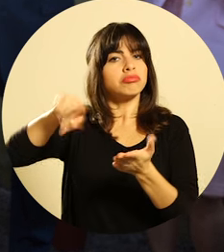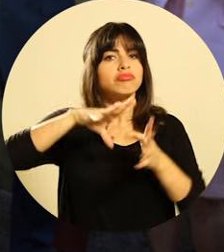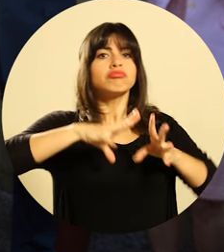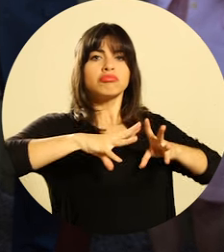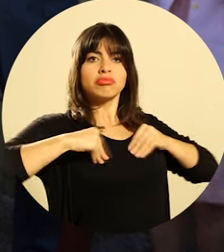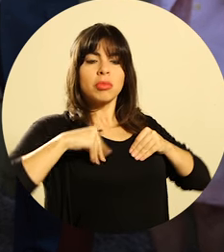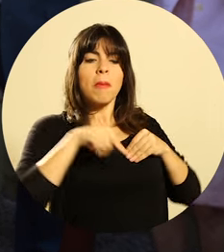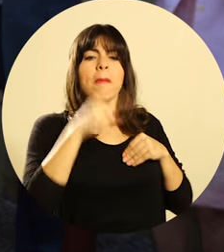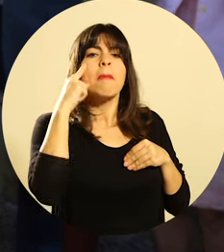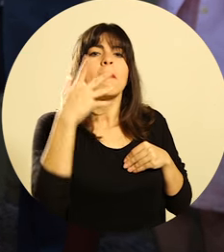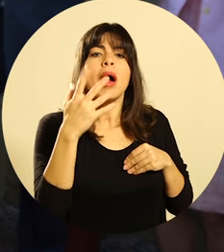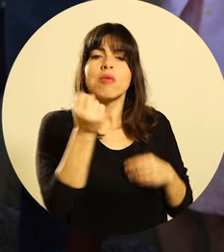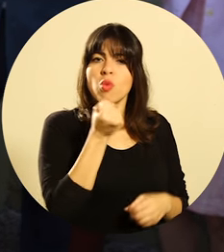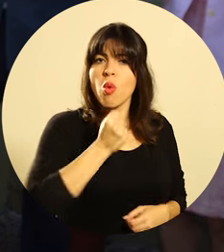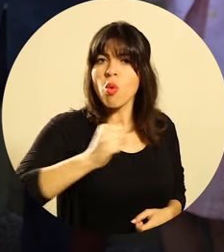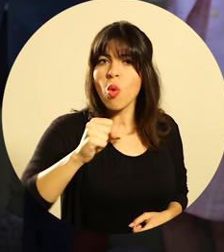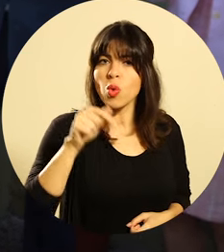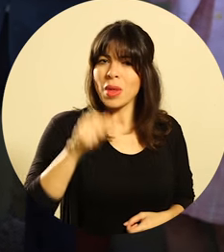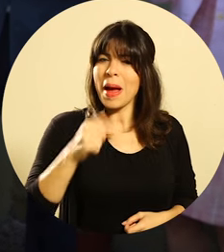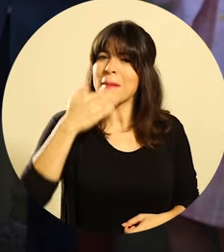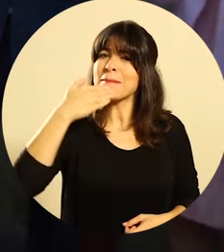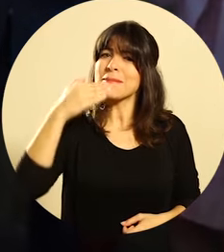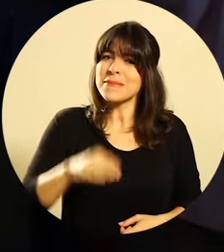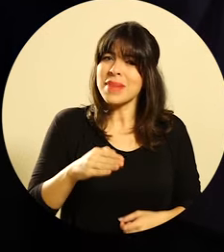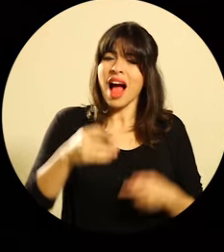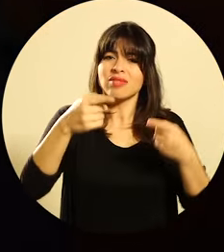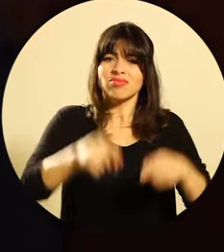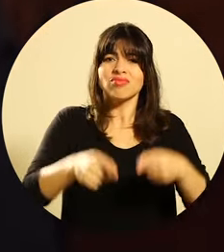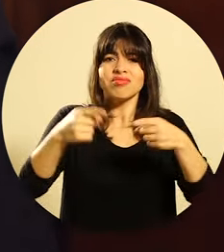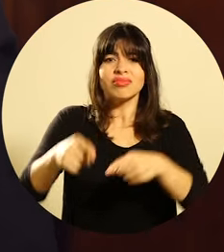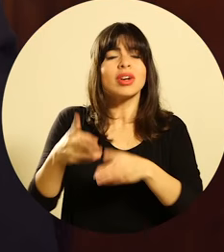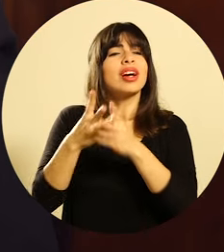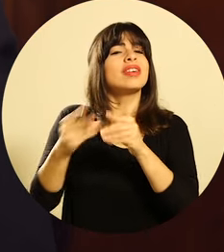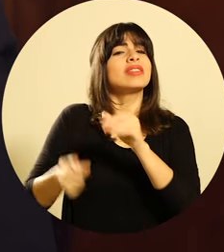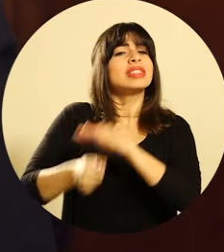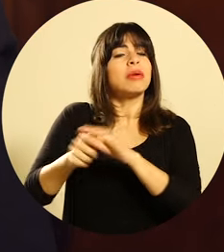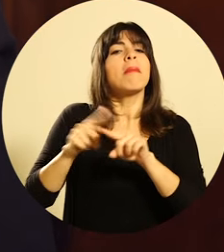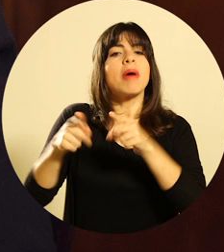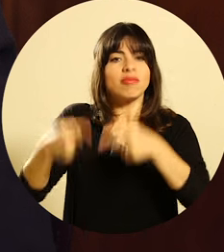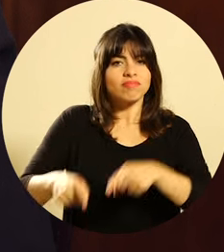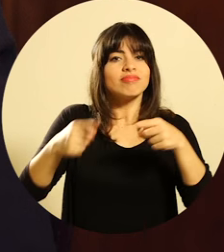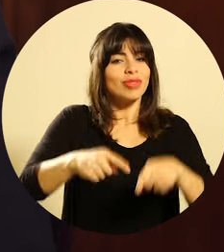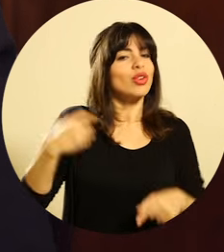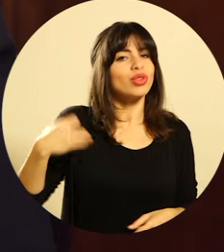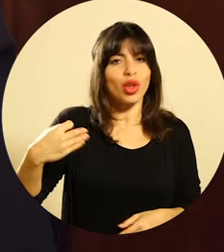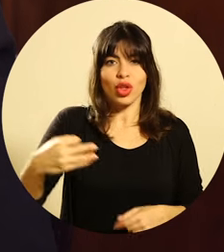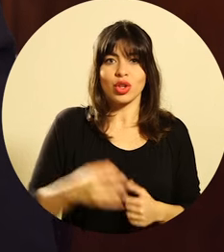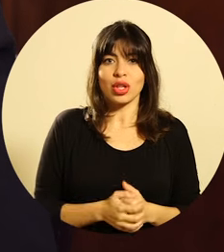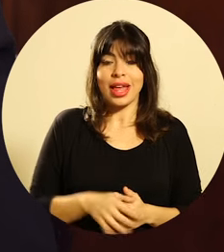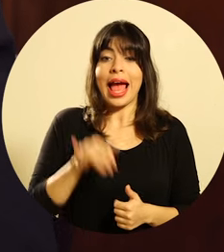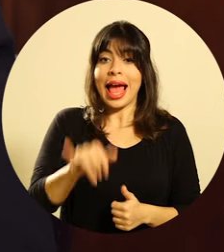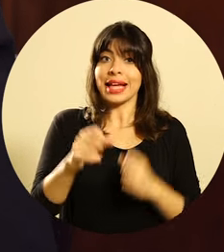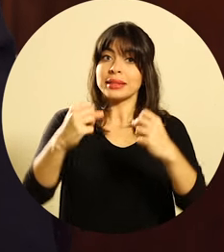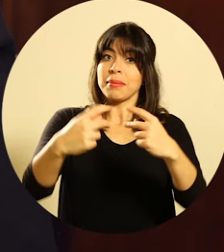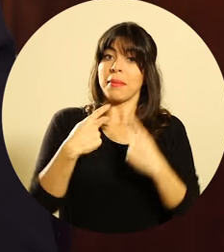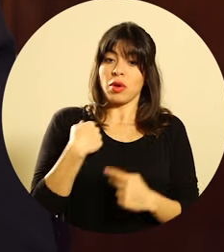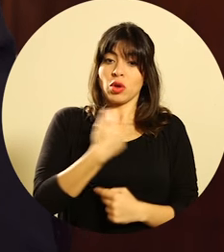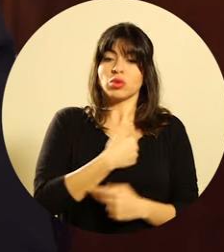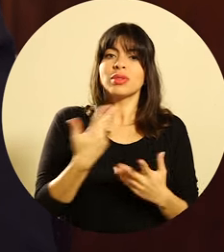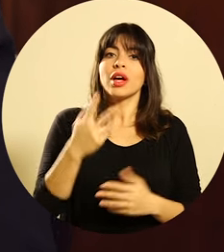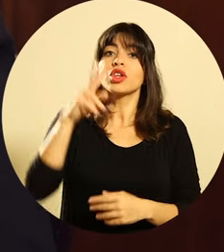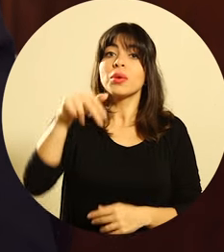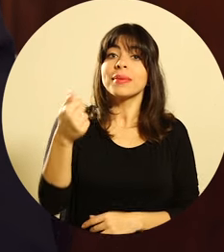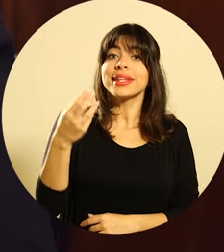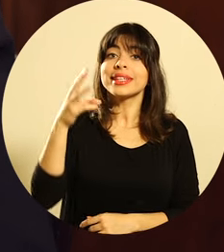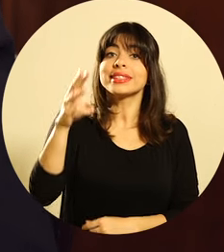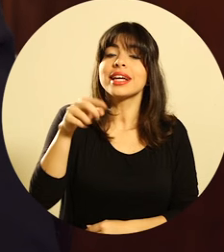fue acogida para luchar contra este mal que se invisibiliza, pero que ocurre todos los días. Esto nos va a permitir que